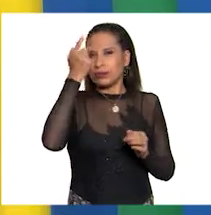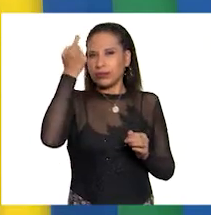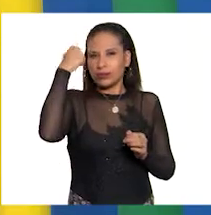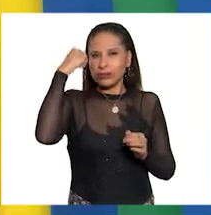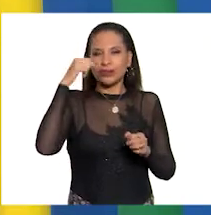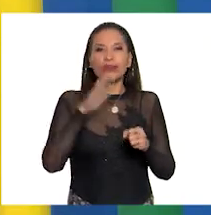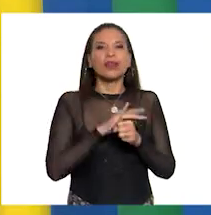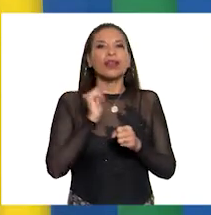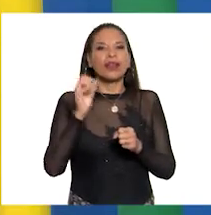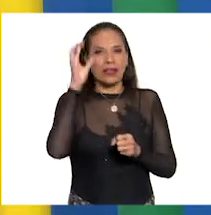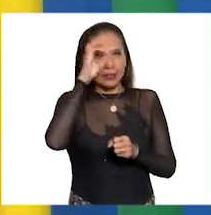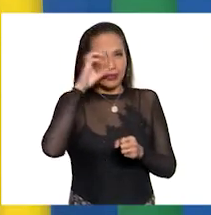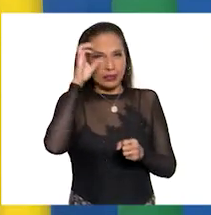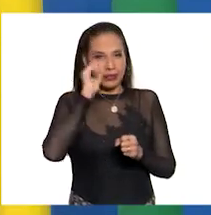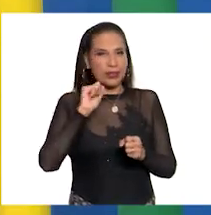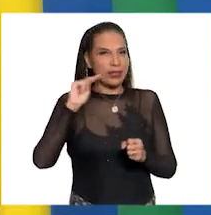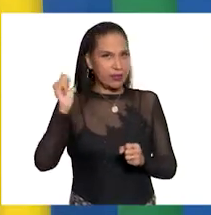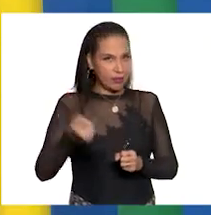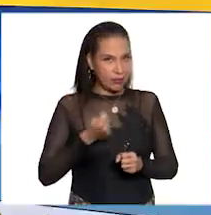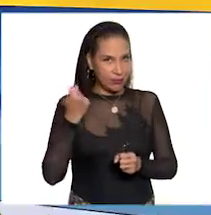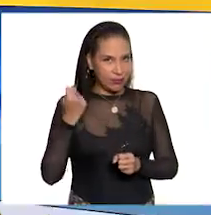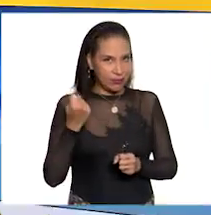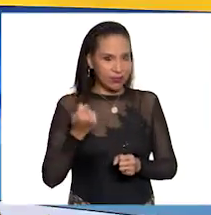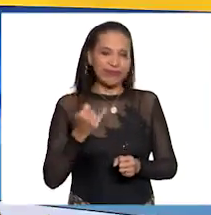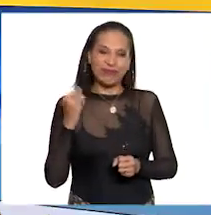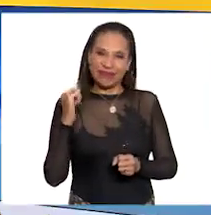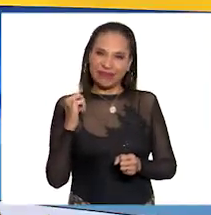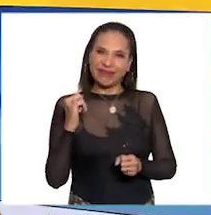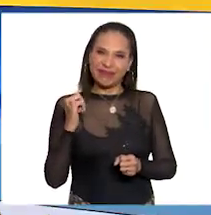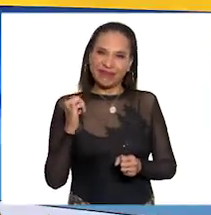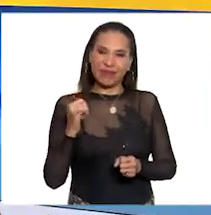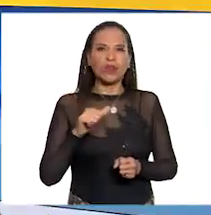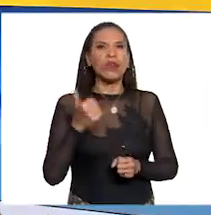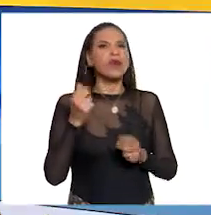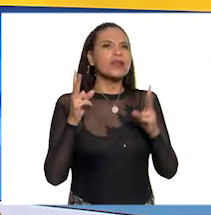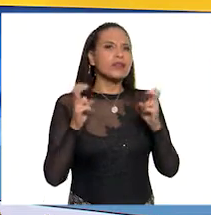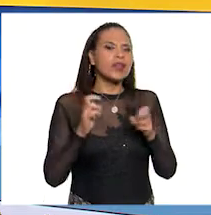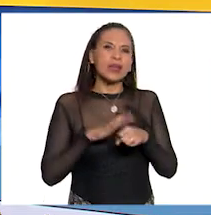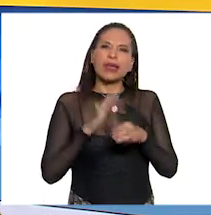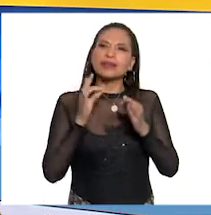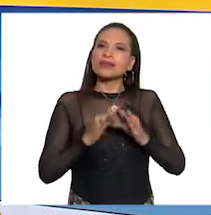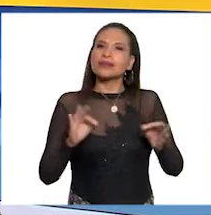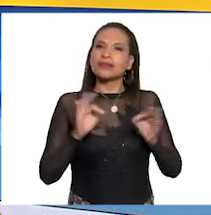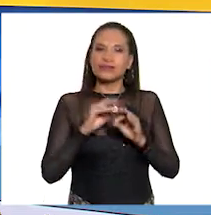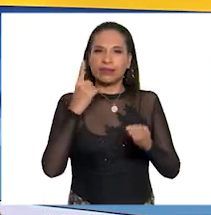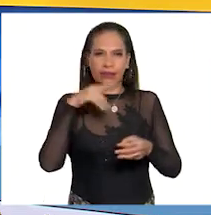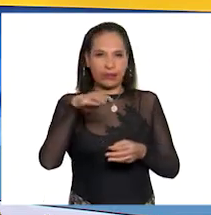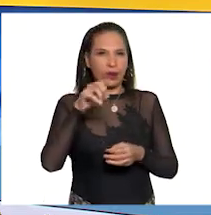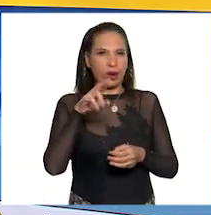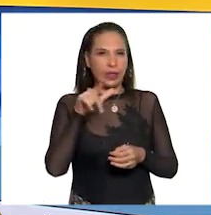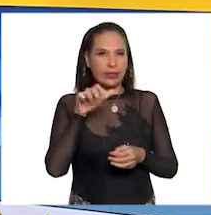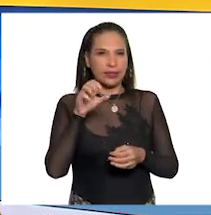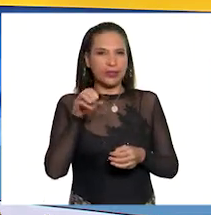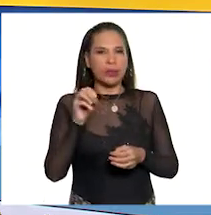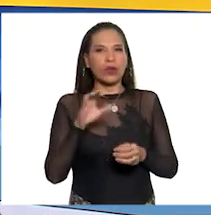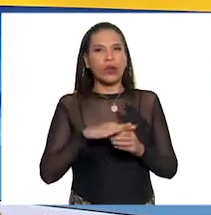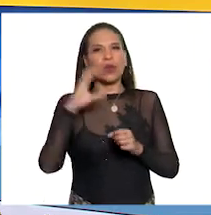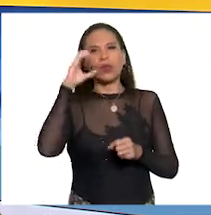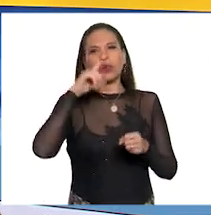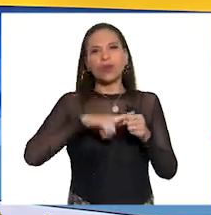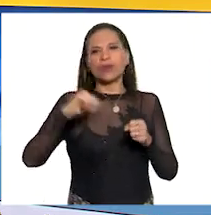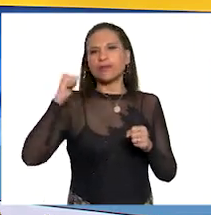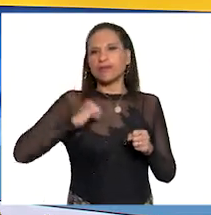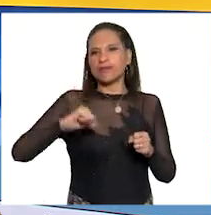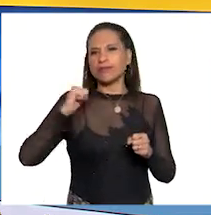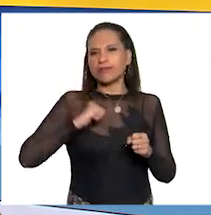conocimiento, de la ciencia y la tecnología. Sí. Otro tema muy importante para el muralismo es el de las culturas